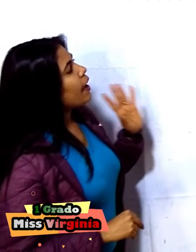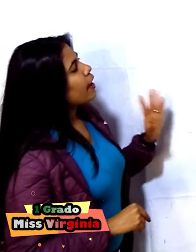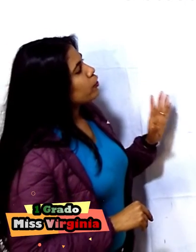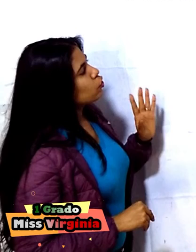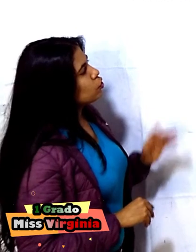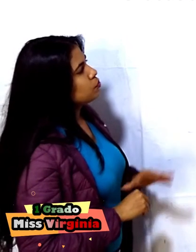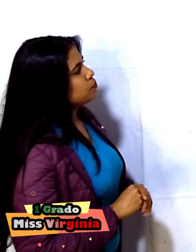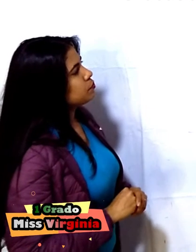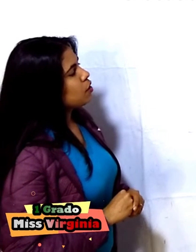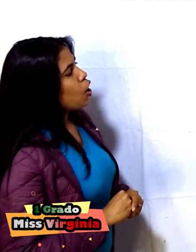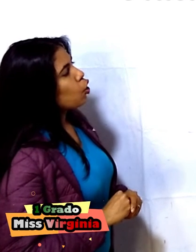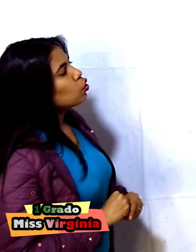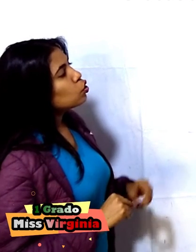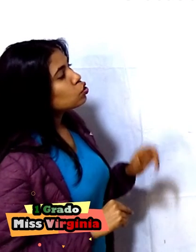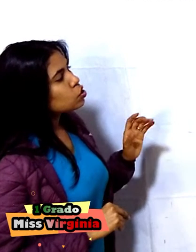Charo